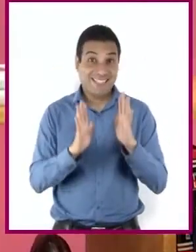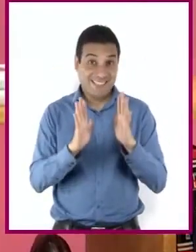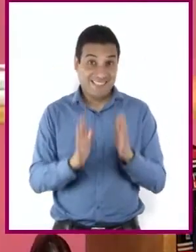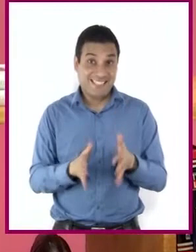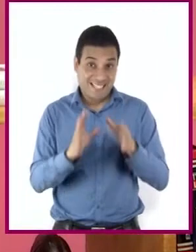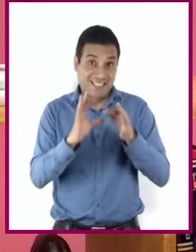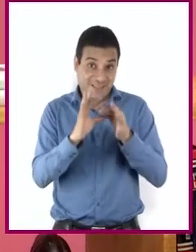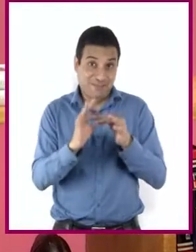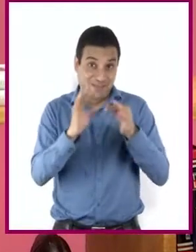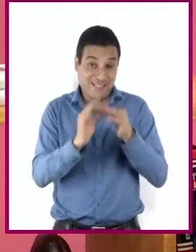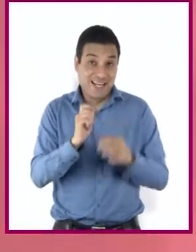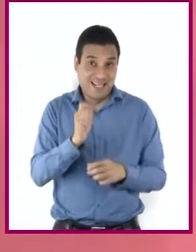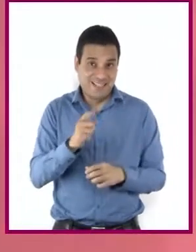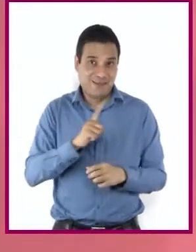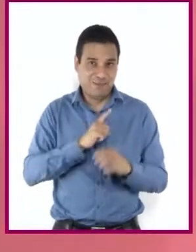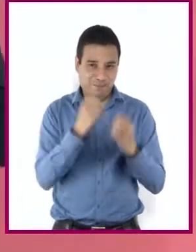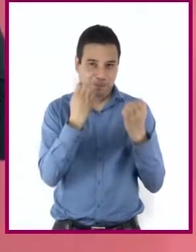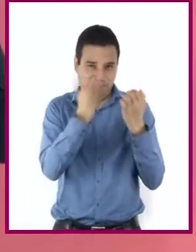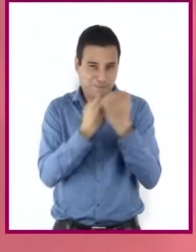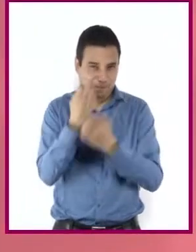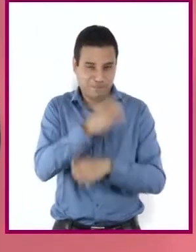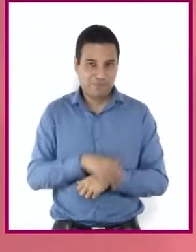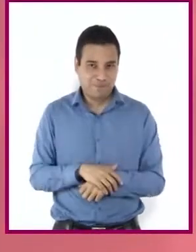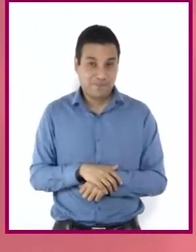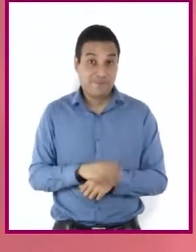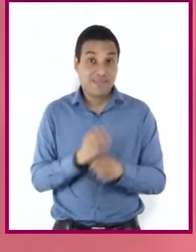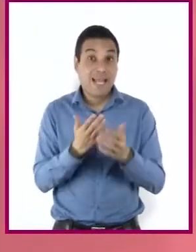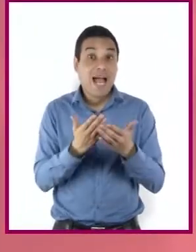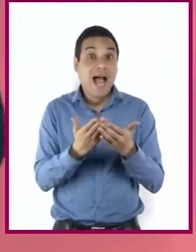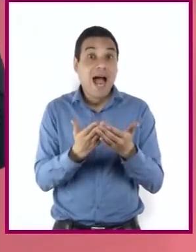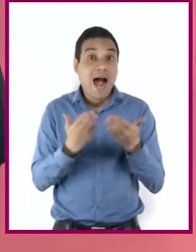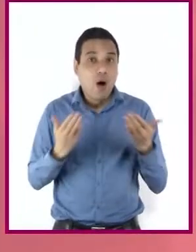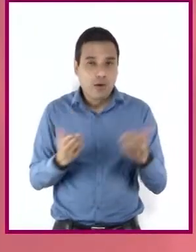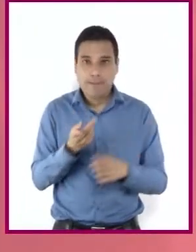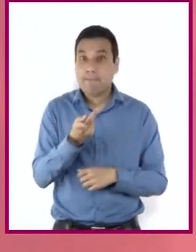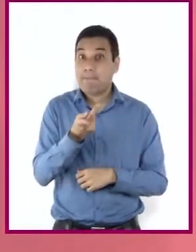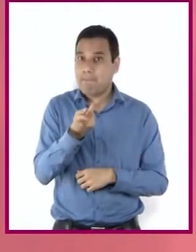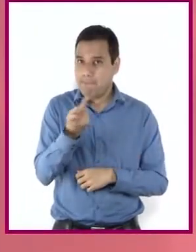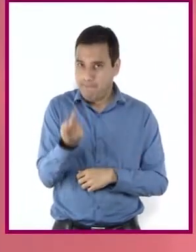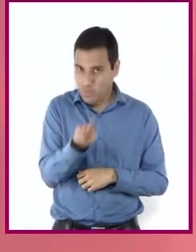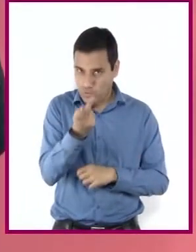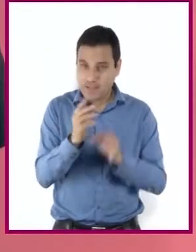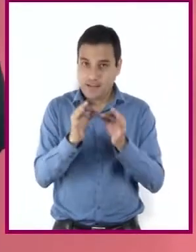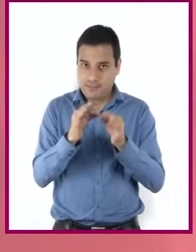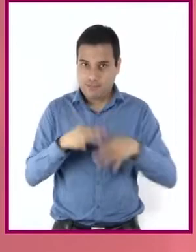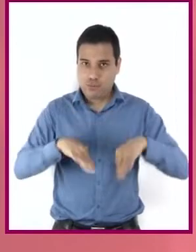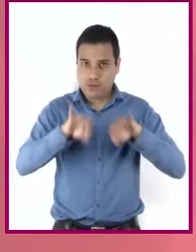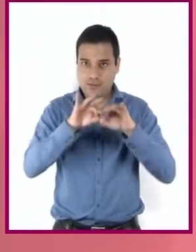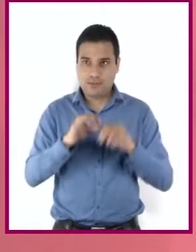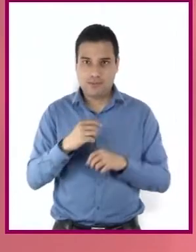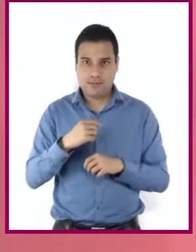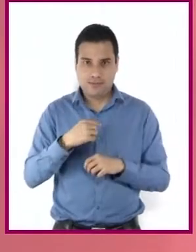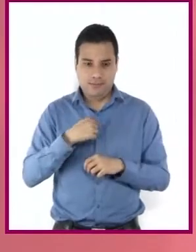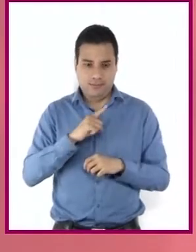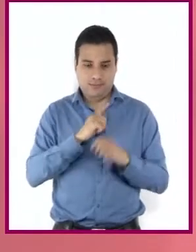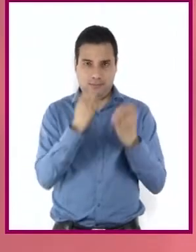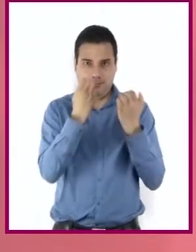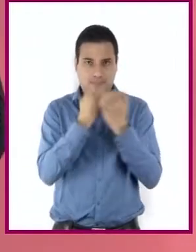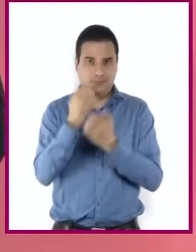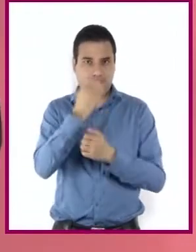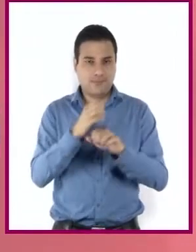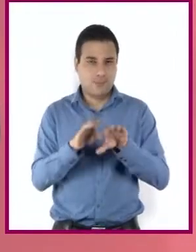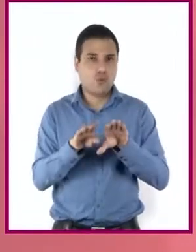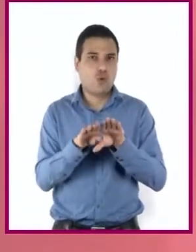es la autoevaluación y para qué sirve. Ahora viene una pregunta importante. ¿Cómo autoevaluarse? Pues